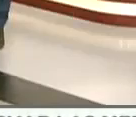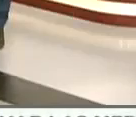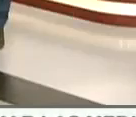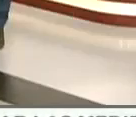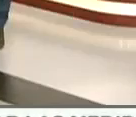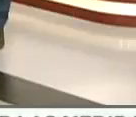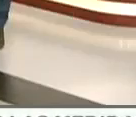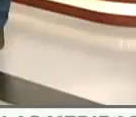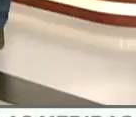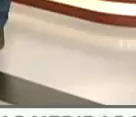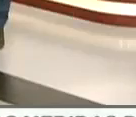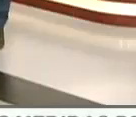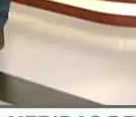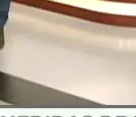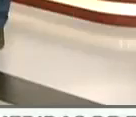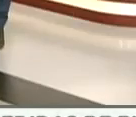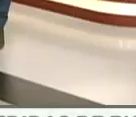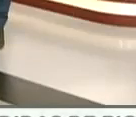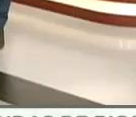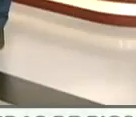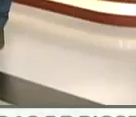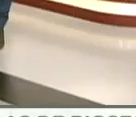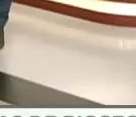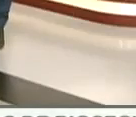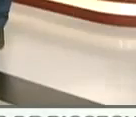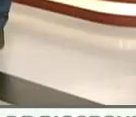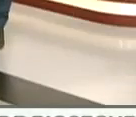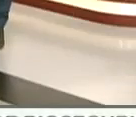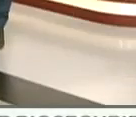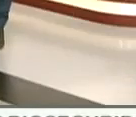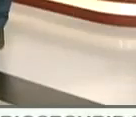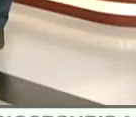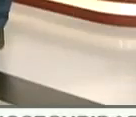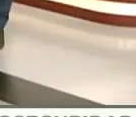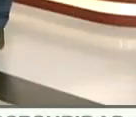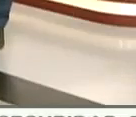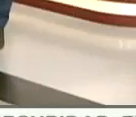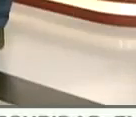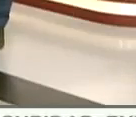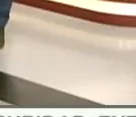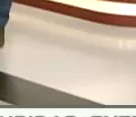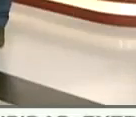concluimos esta información de último minuto. Cualquier otro hecho relevante por nuestra señal. Feliz noche.